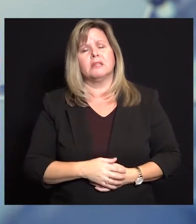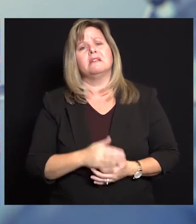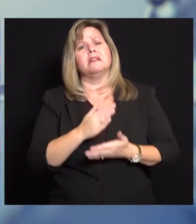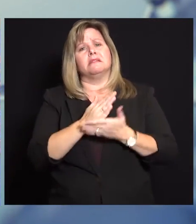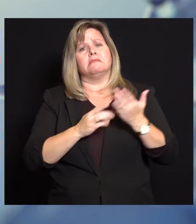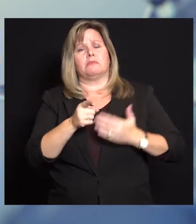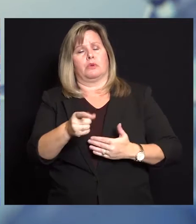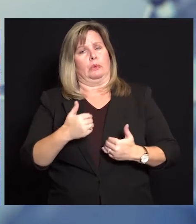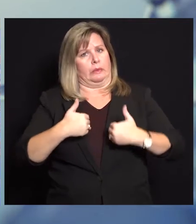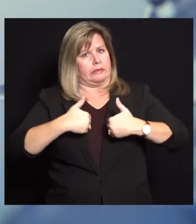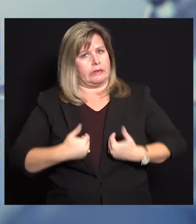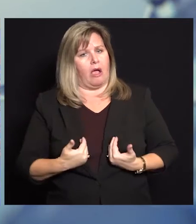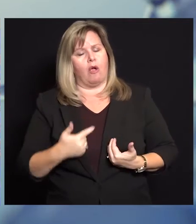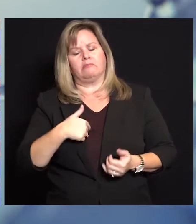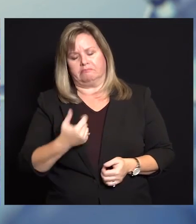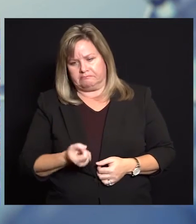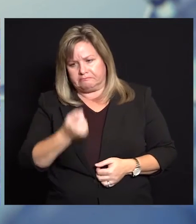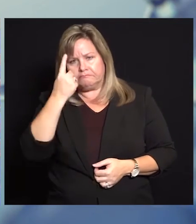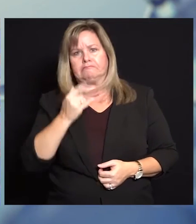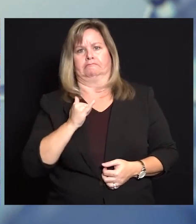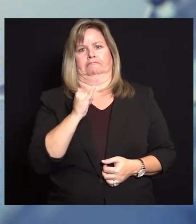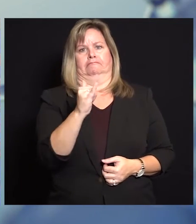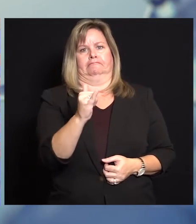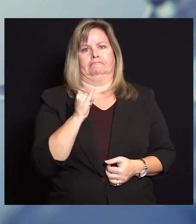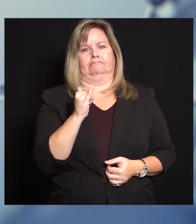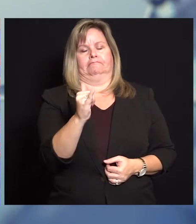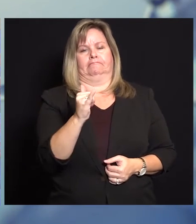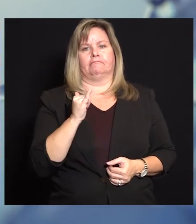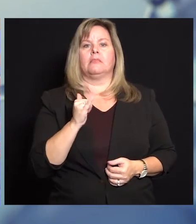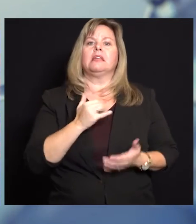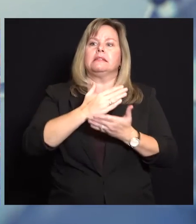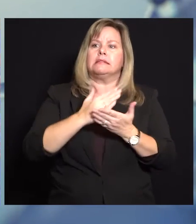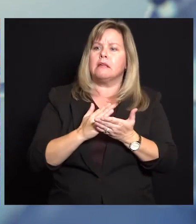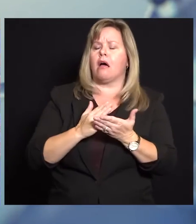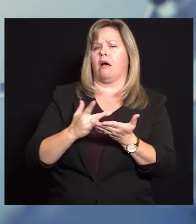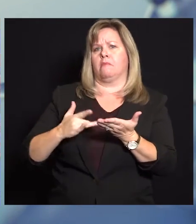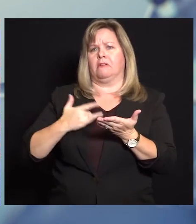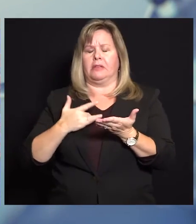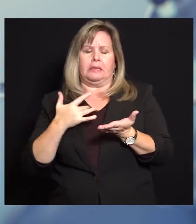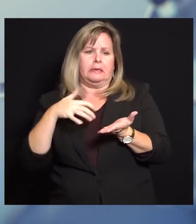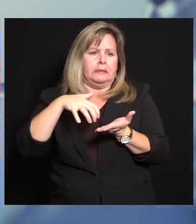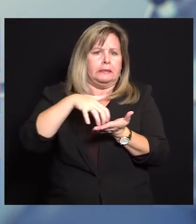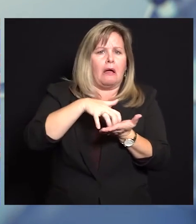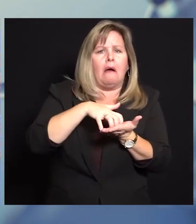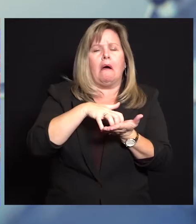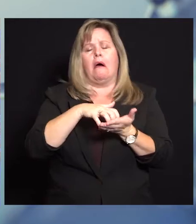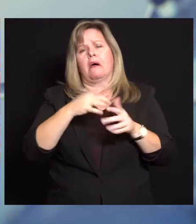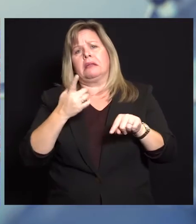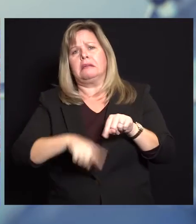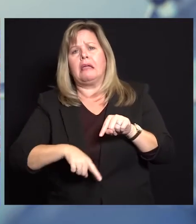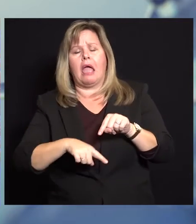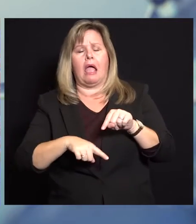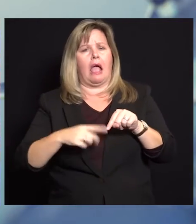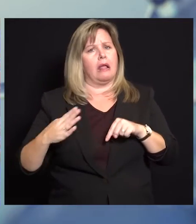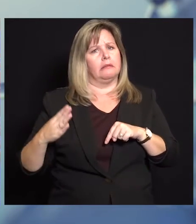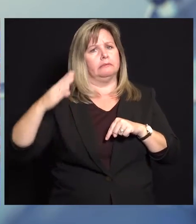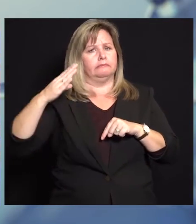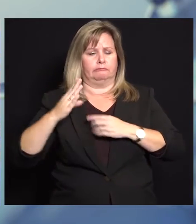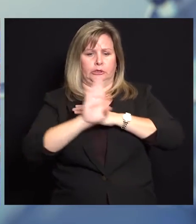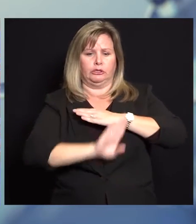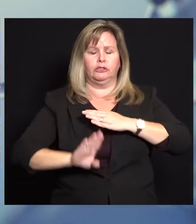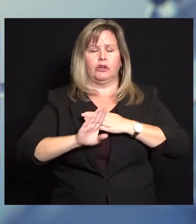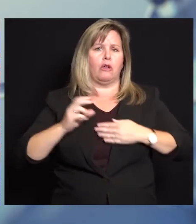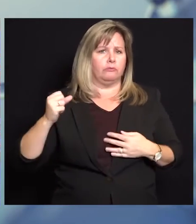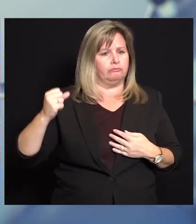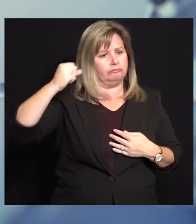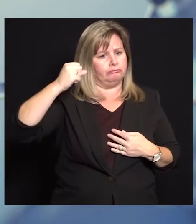propósito y defensa de todos los que nos rodean ahora sé que muchos de ustedes están cansados de sostener